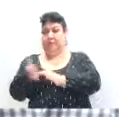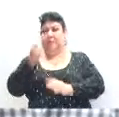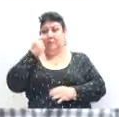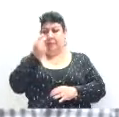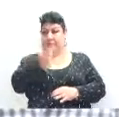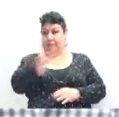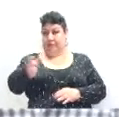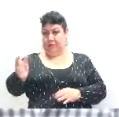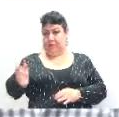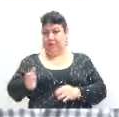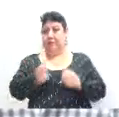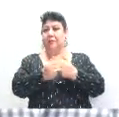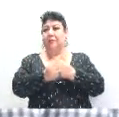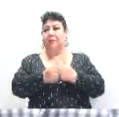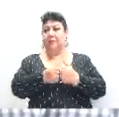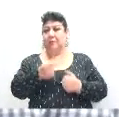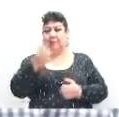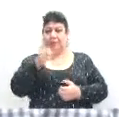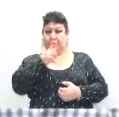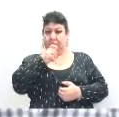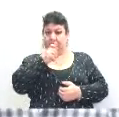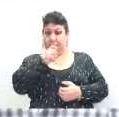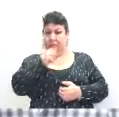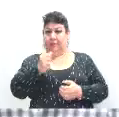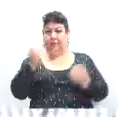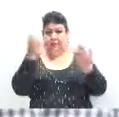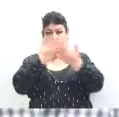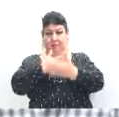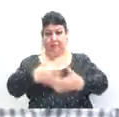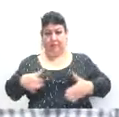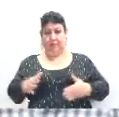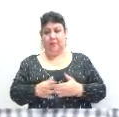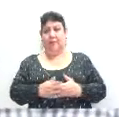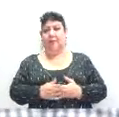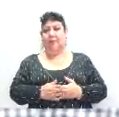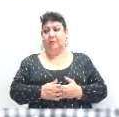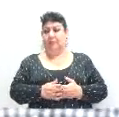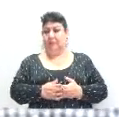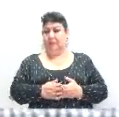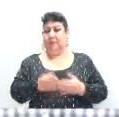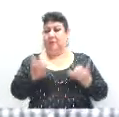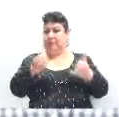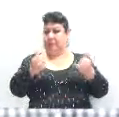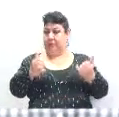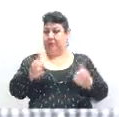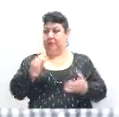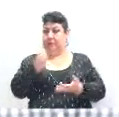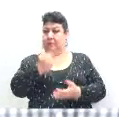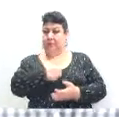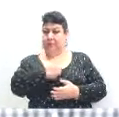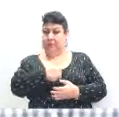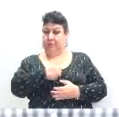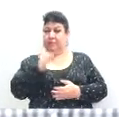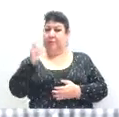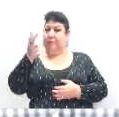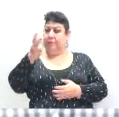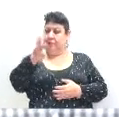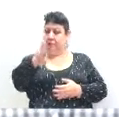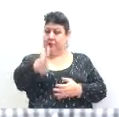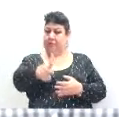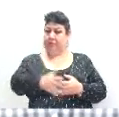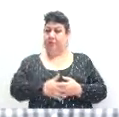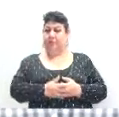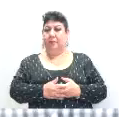estas personas con quienes nos une el único deseo de servir. Es gracias